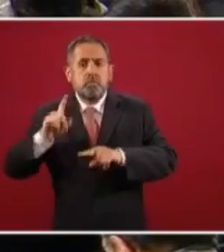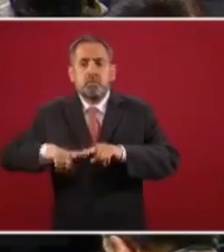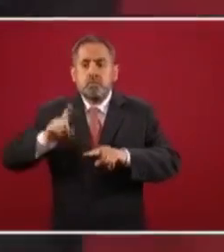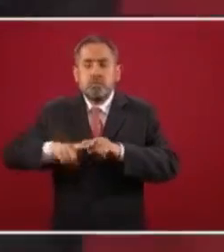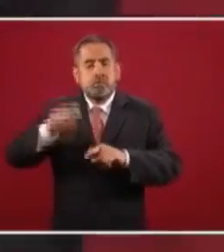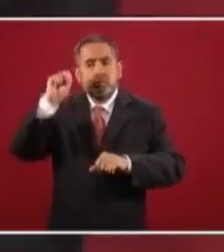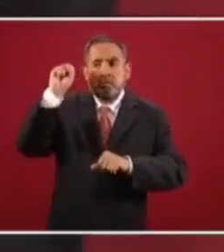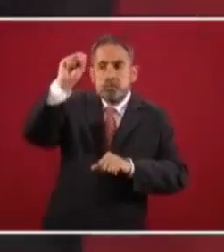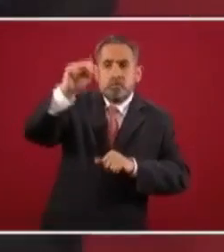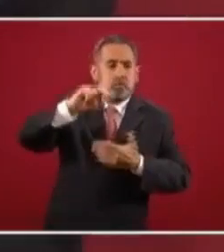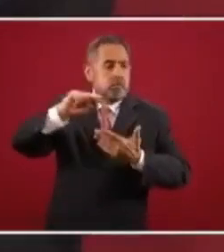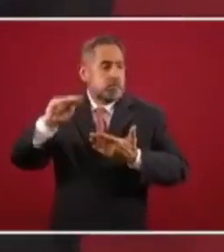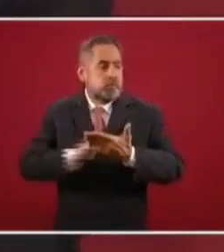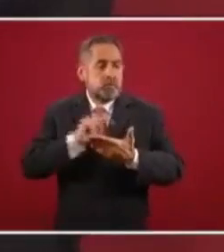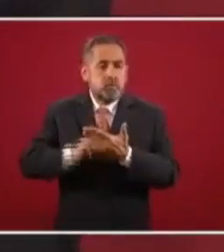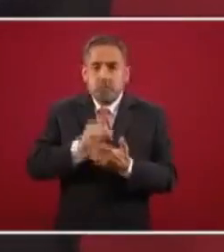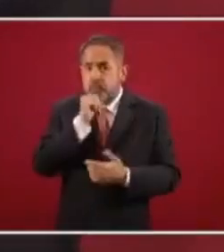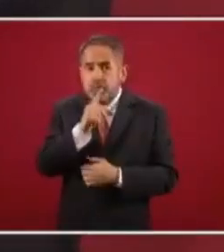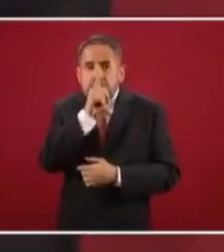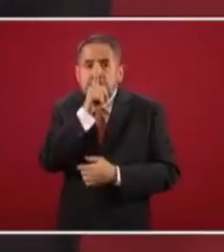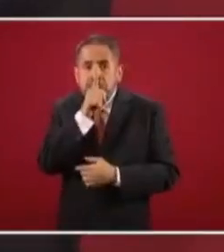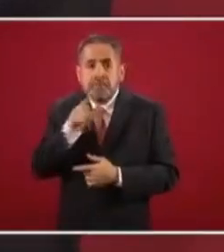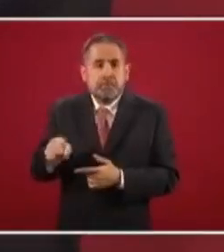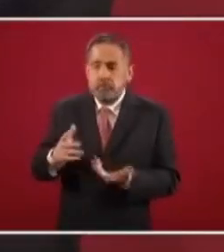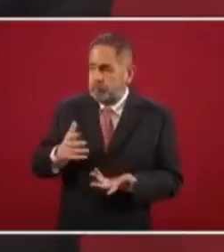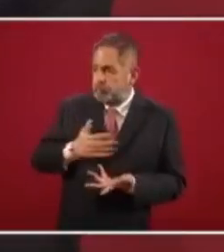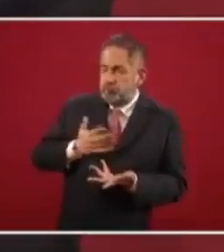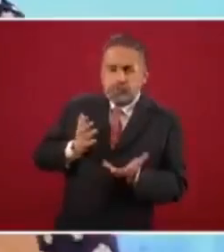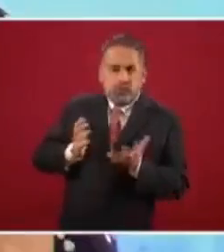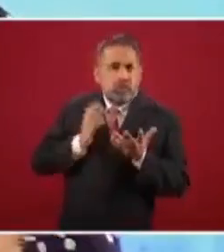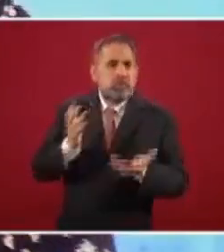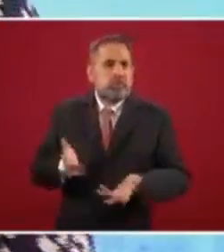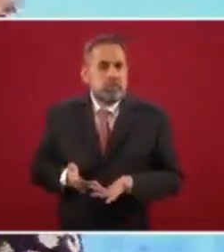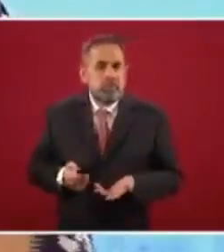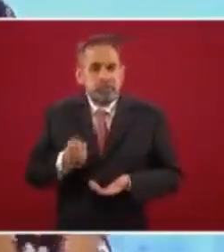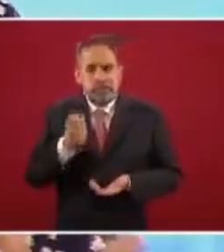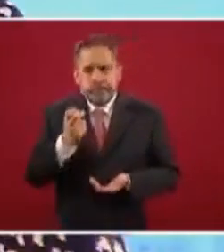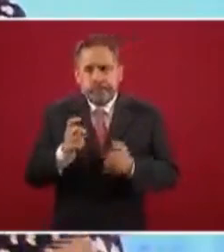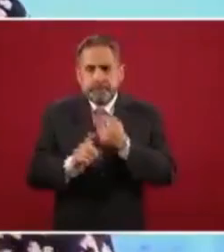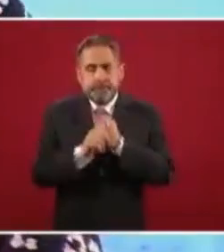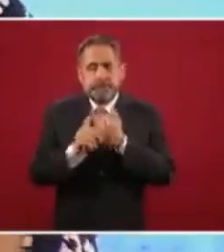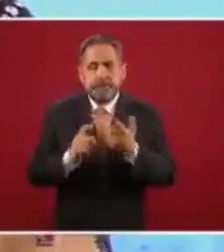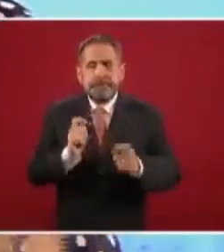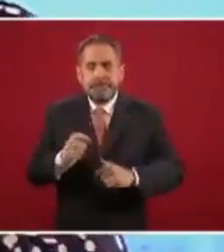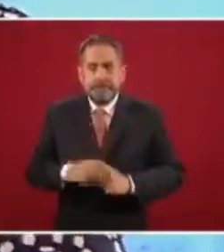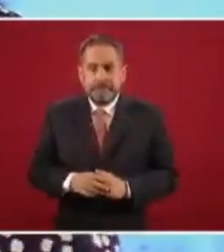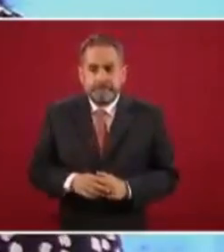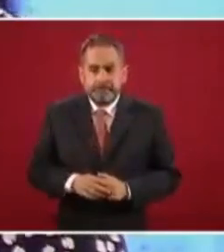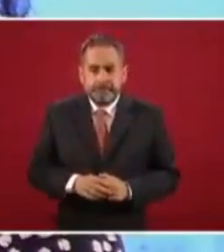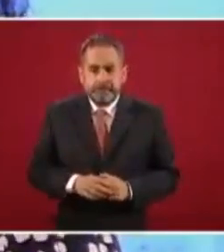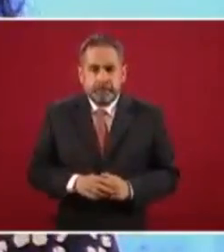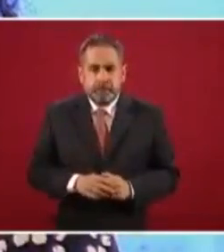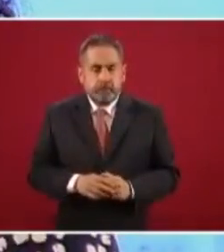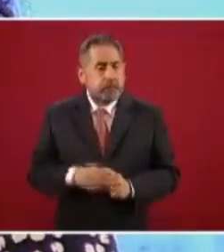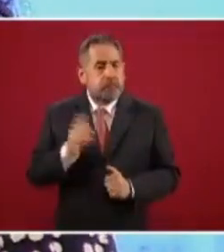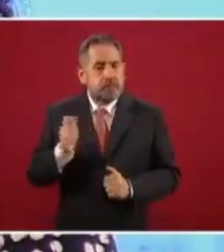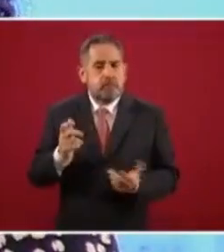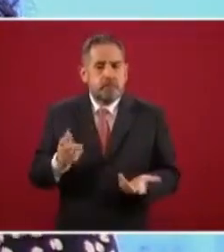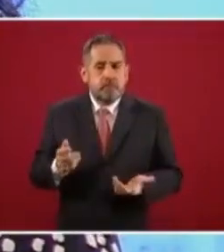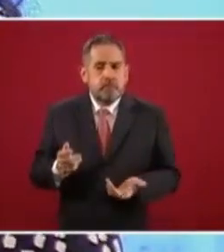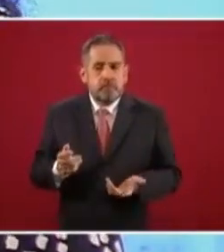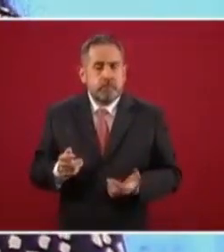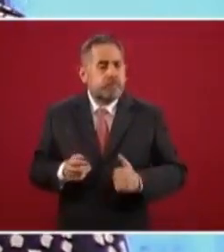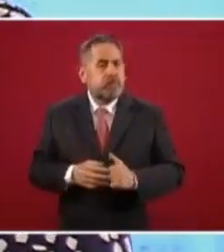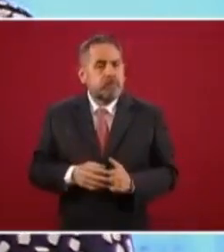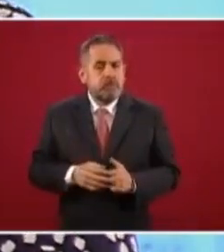que firmaban los contratos colectivos a su nombre. Esto, obviamente, por un lado, está,